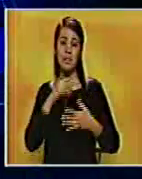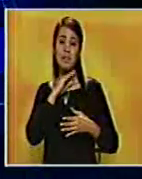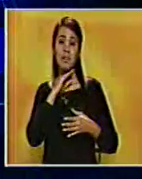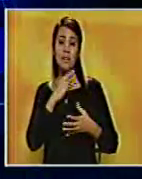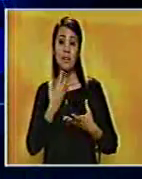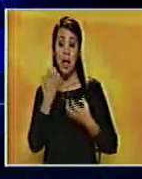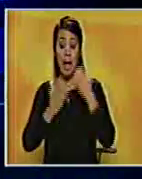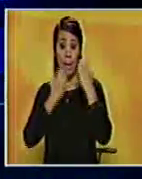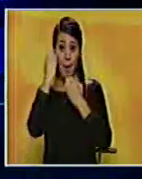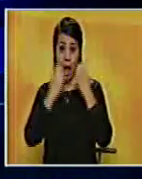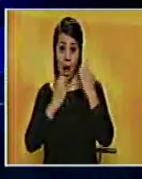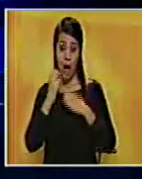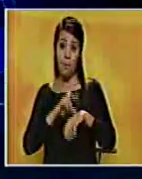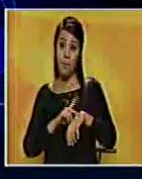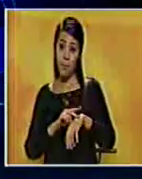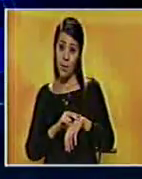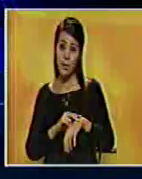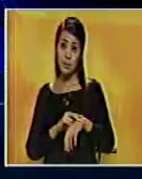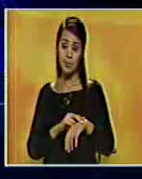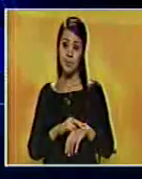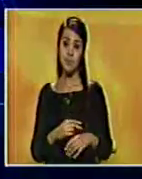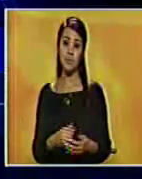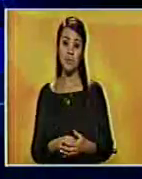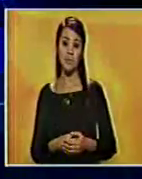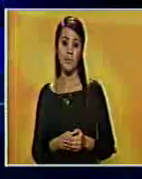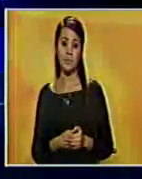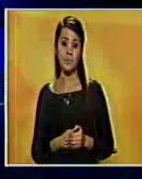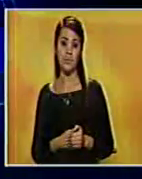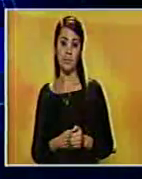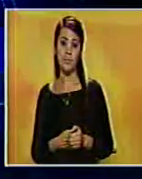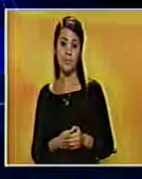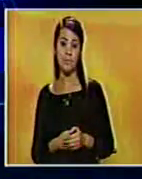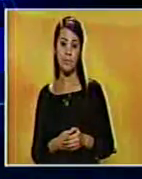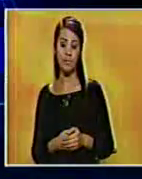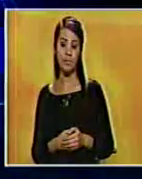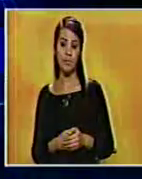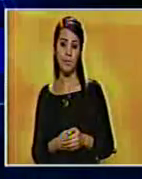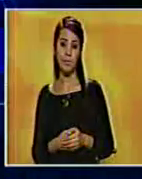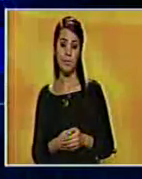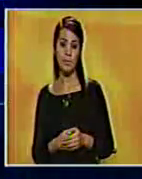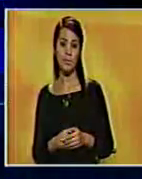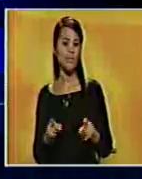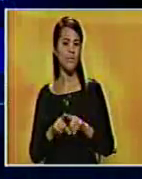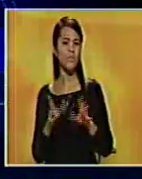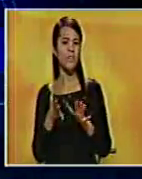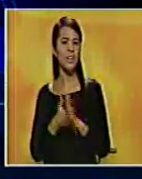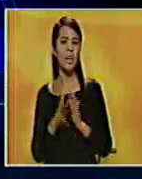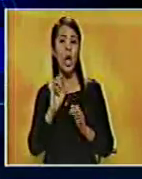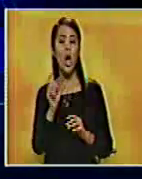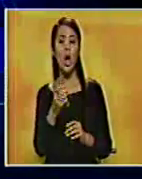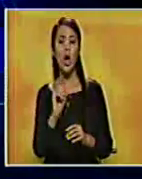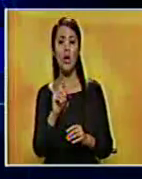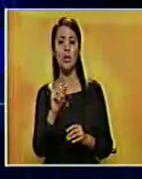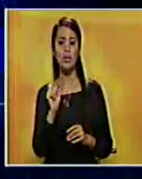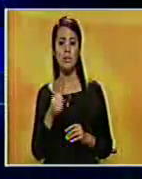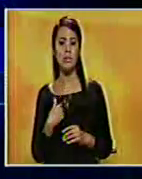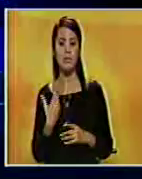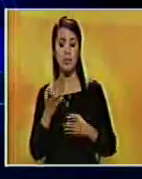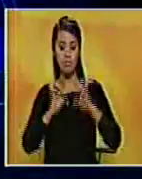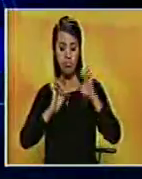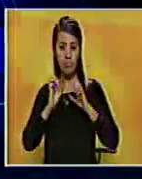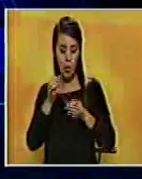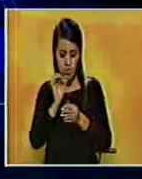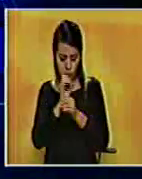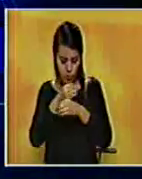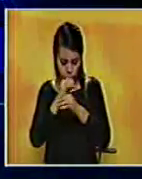preciso el especialista indica la prueba más clásica para esta enfermedad la gota gruesa que consiste en observar a través de un microscopio